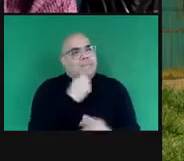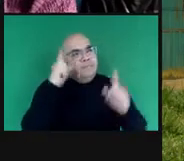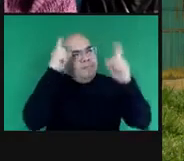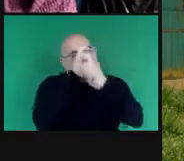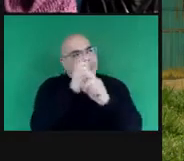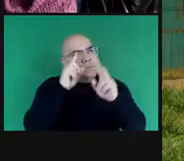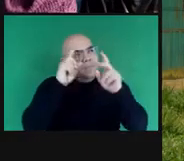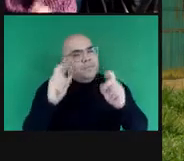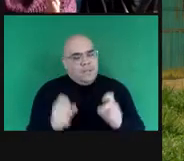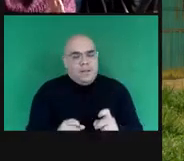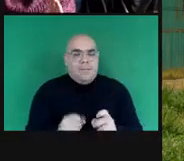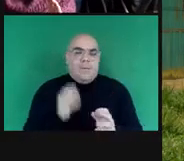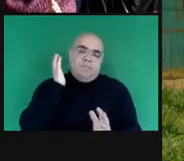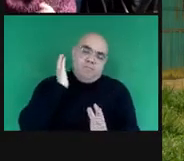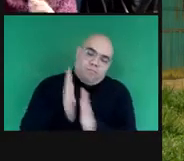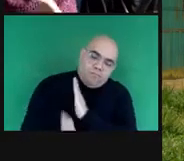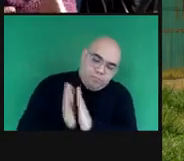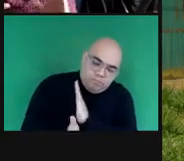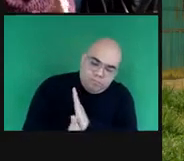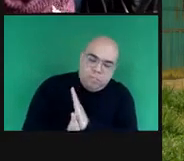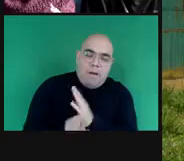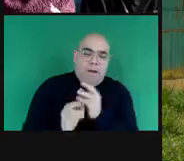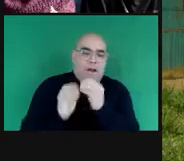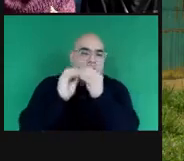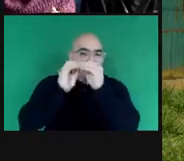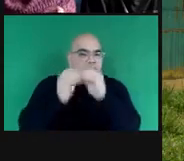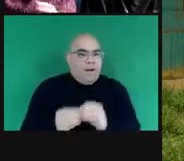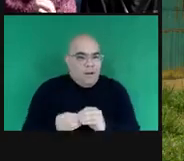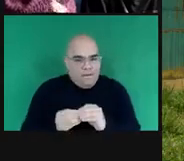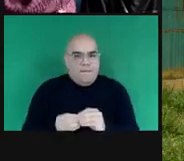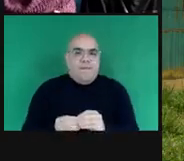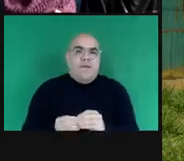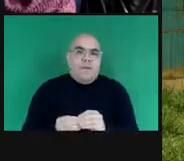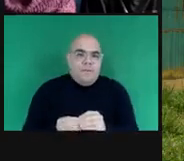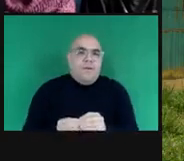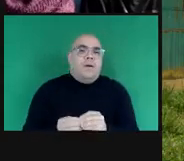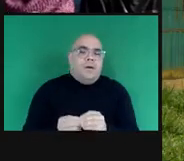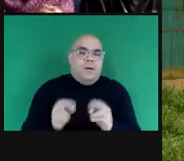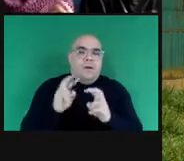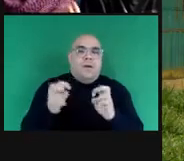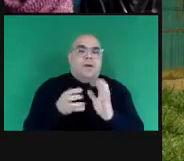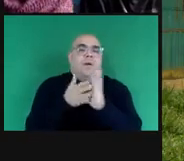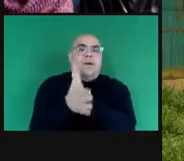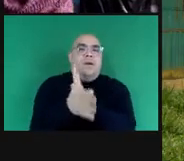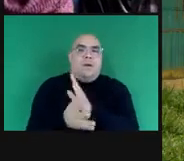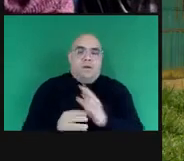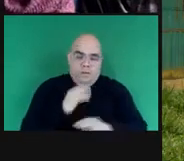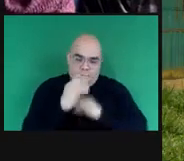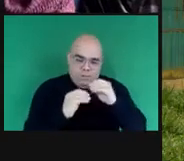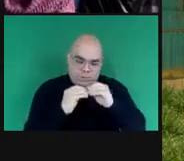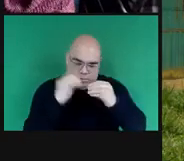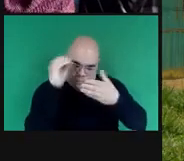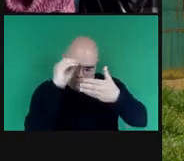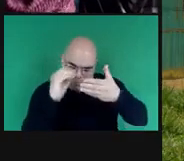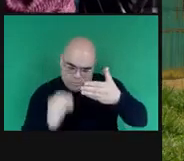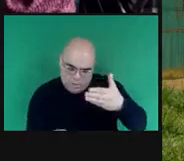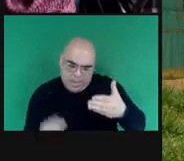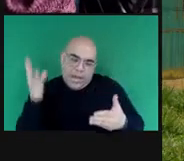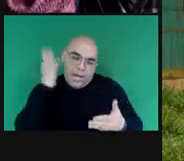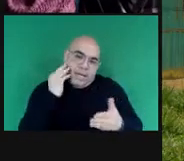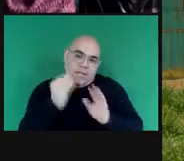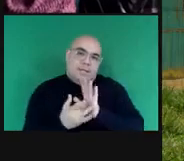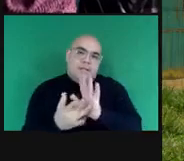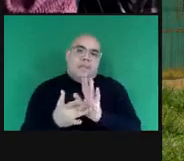que construimos, de la manera en que no solo configuramos el mural como tal, sino cómo configuramos la experiencia. Por